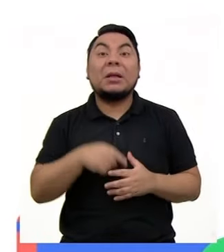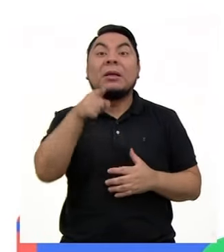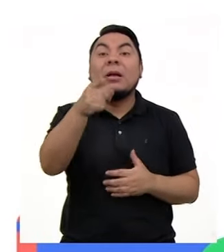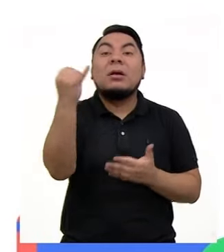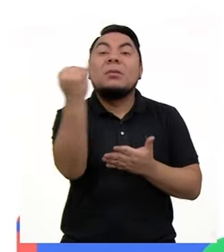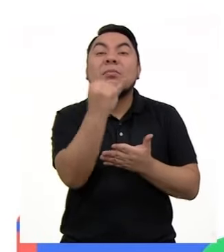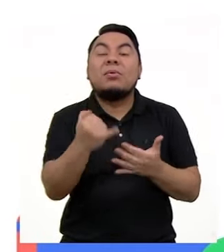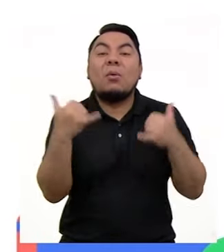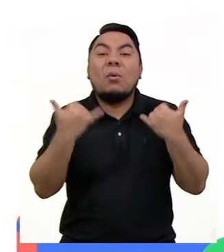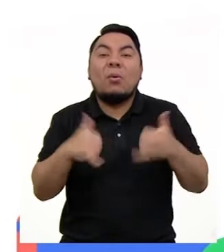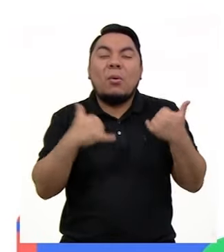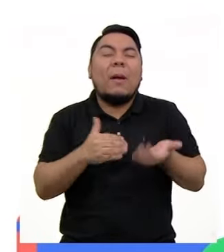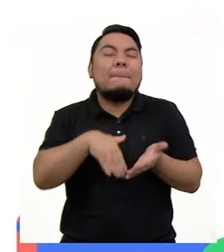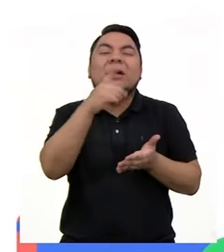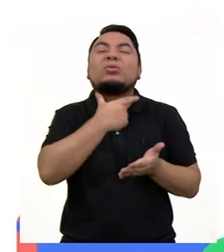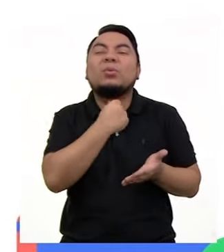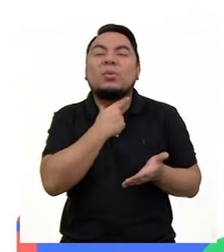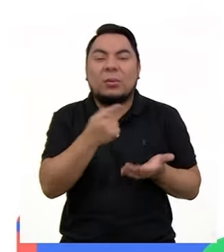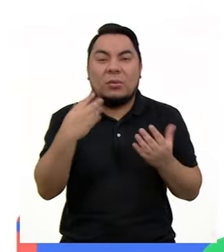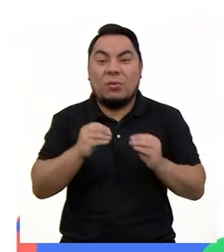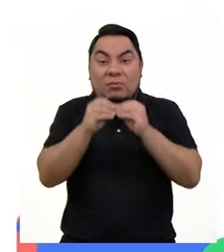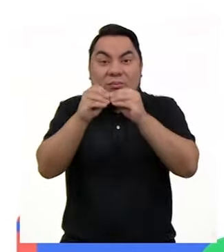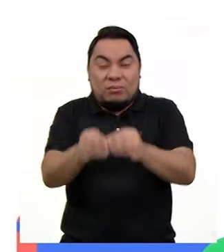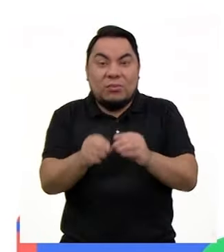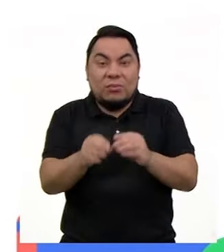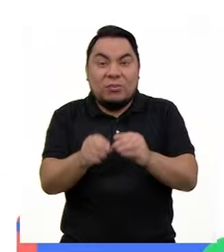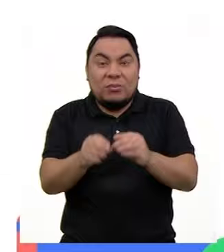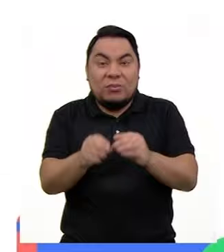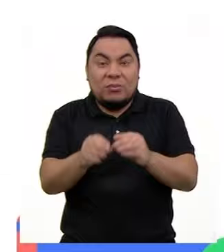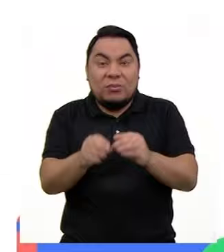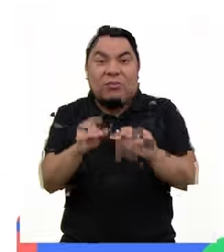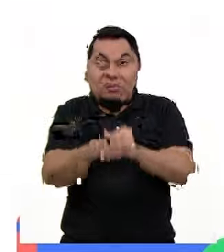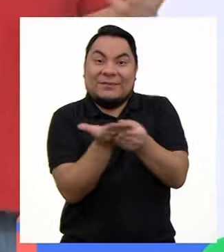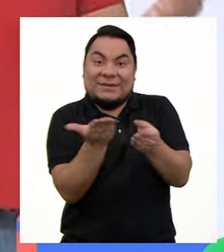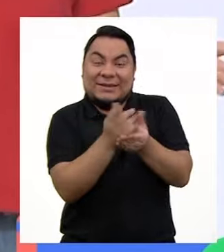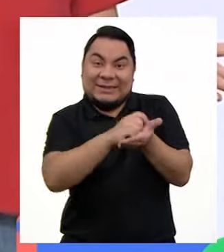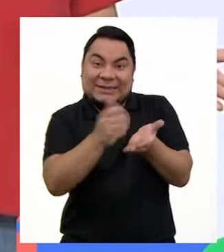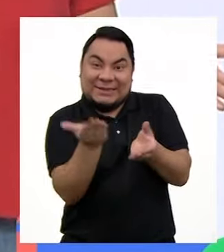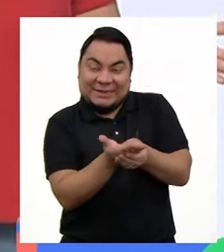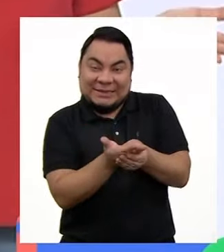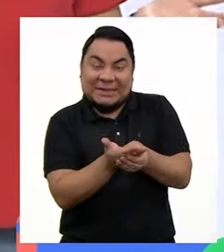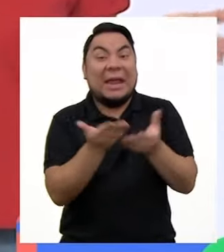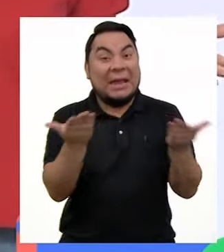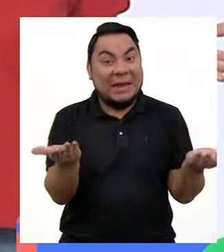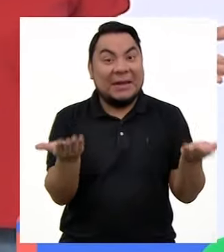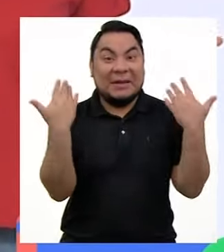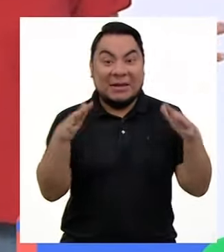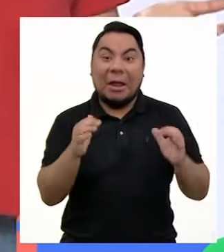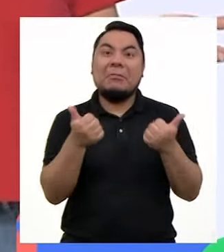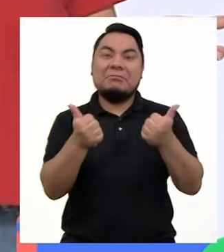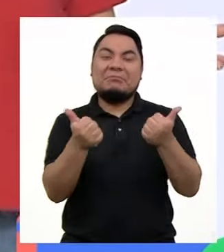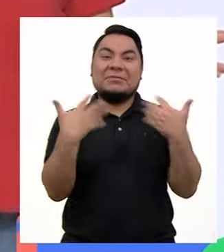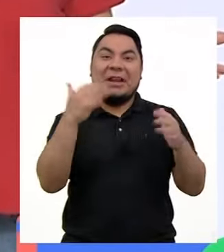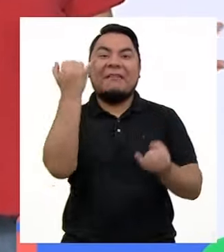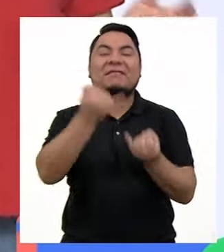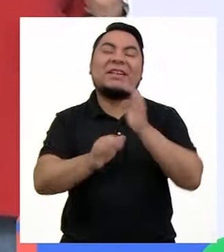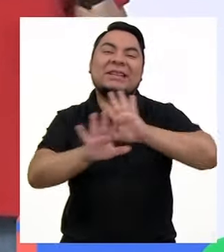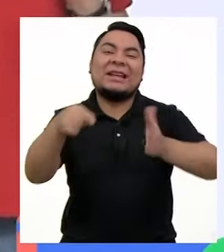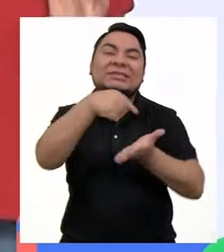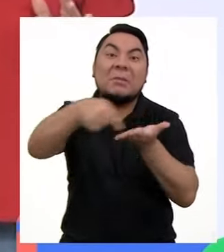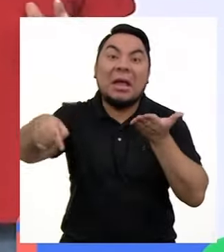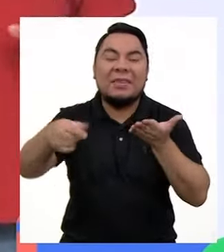Dibujen los juegos que más les gusten para colocarlos en su lista. Bueno, sin darnos cuenta, se acabó la